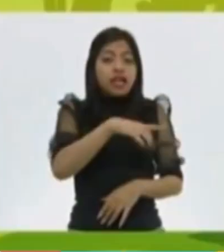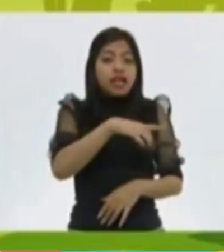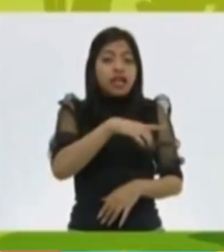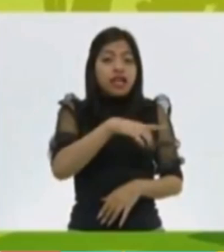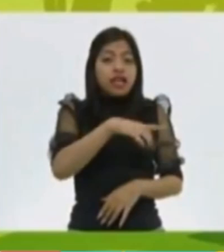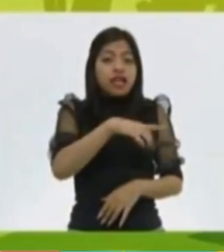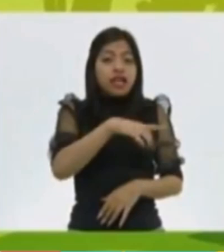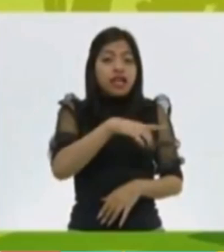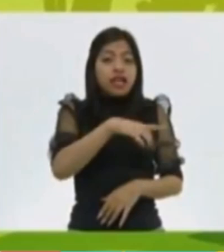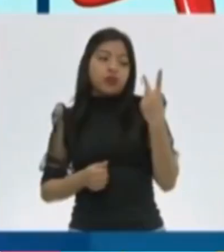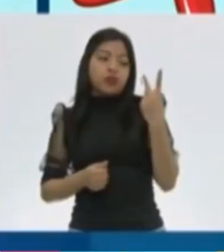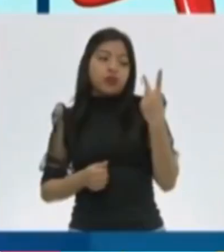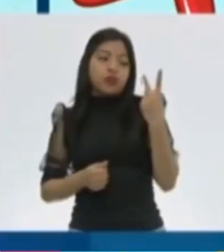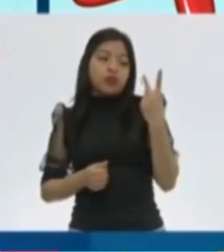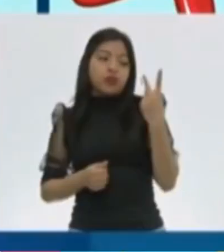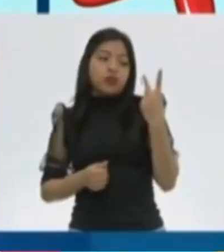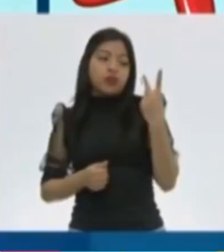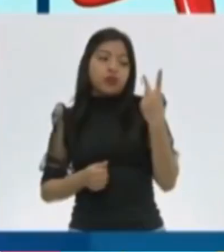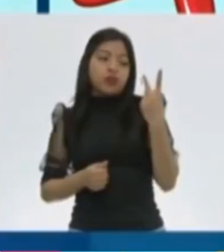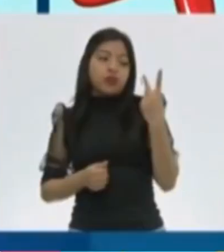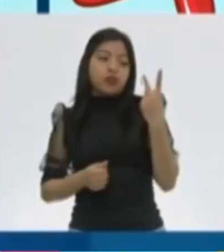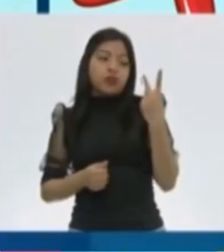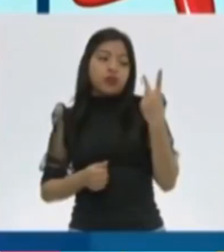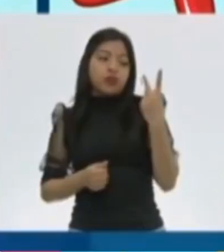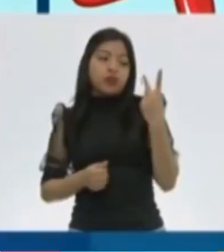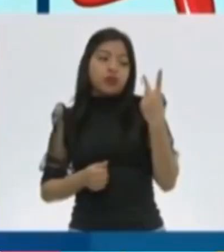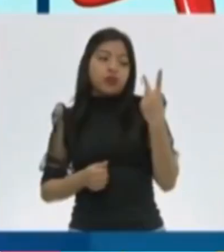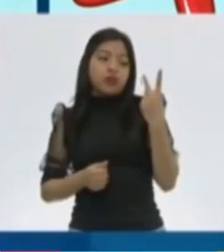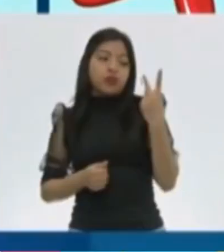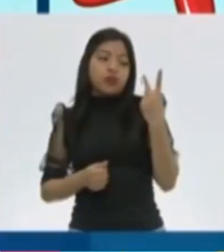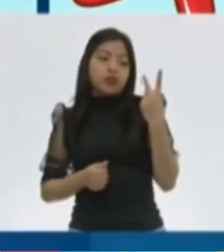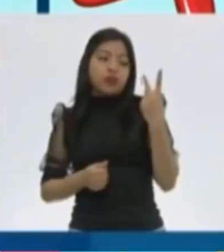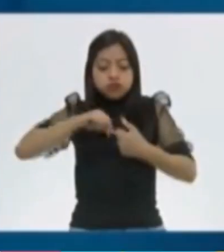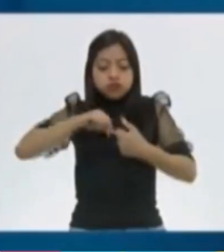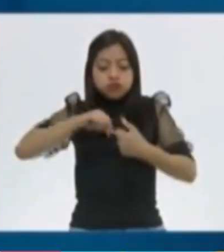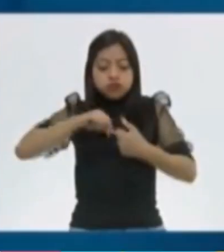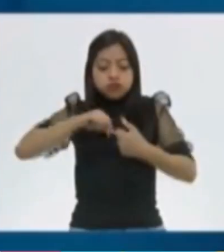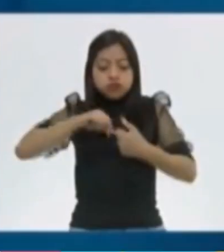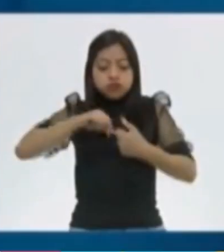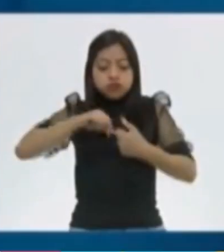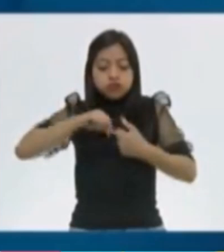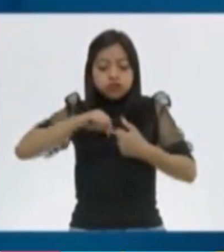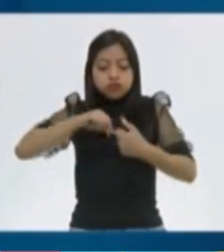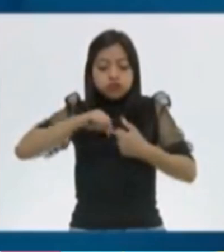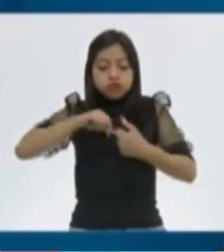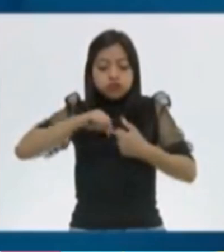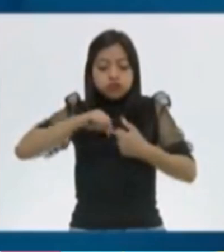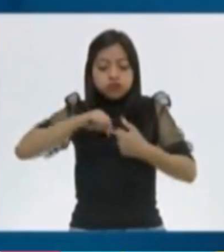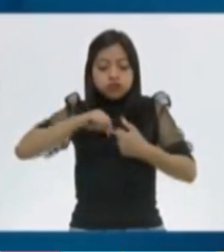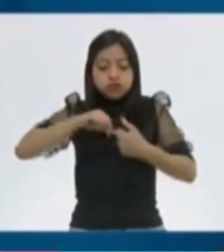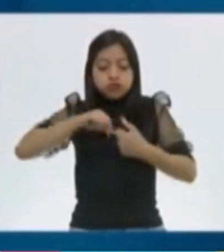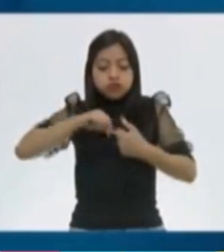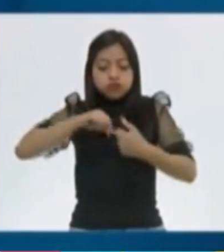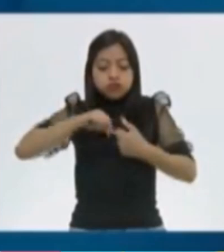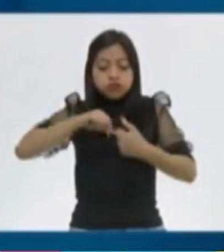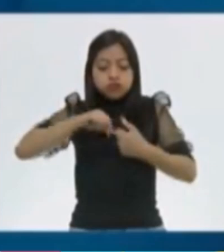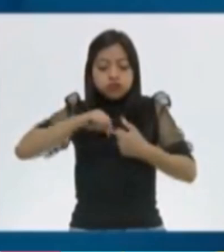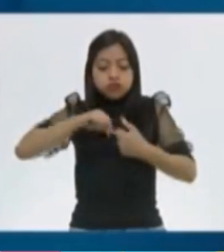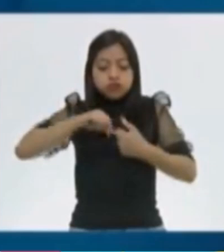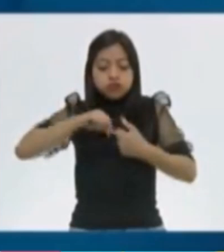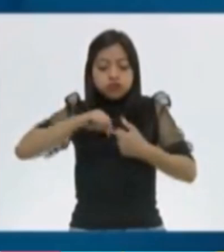demás seres vivos. Vamos a jugar. Tenemos 4 números y Tom elige el 3. La respiración es un proceso mediante el cual los seres